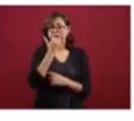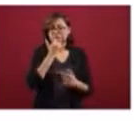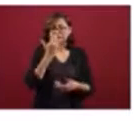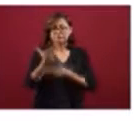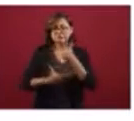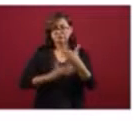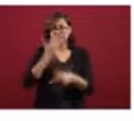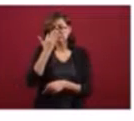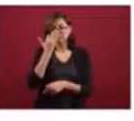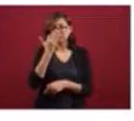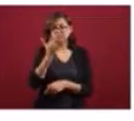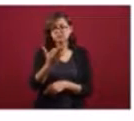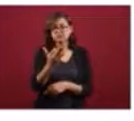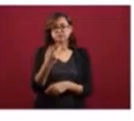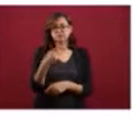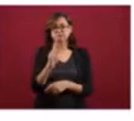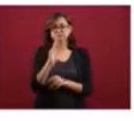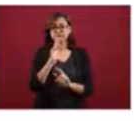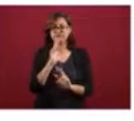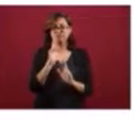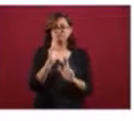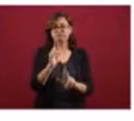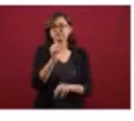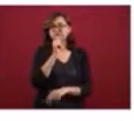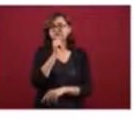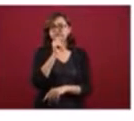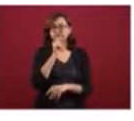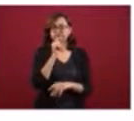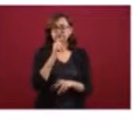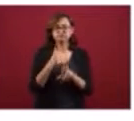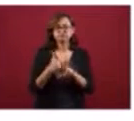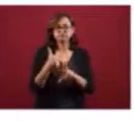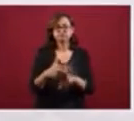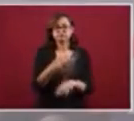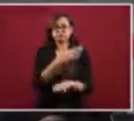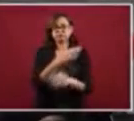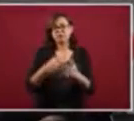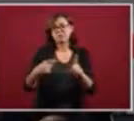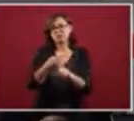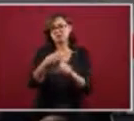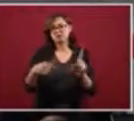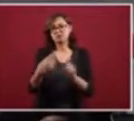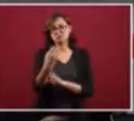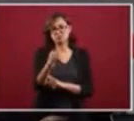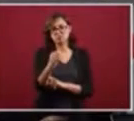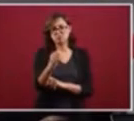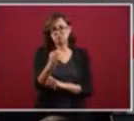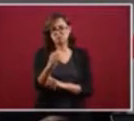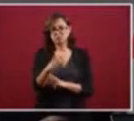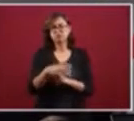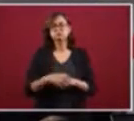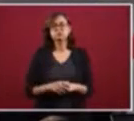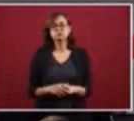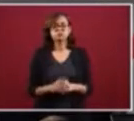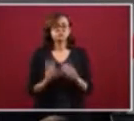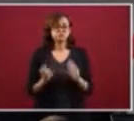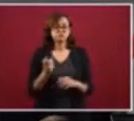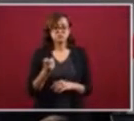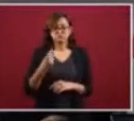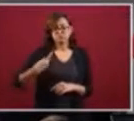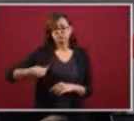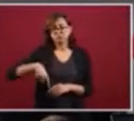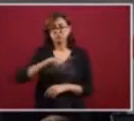demora, los resultados no estarán disponibles hasta mediados de octubre. En fin, estamos pendientes de esta